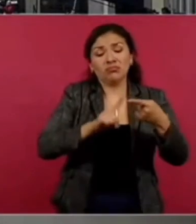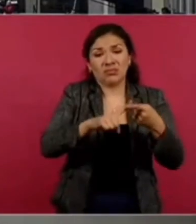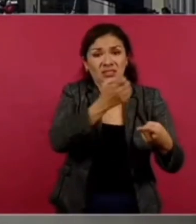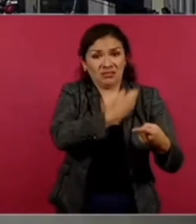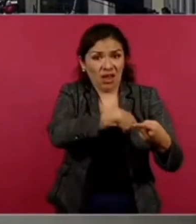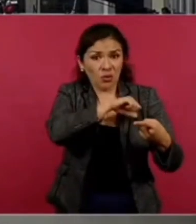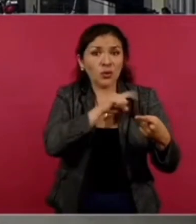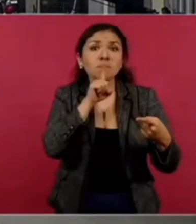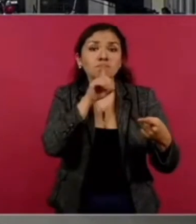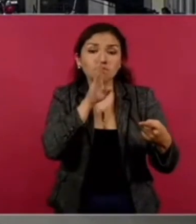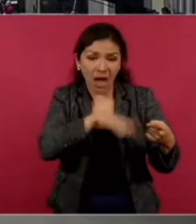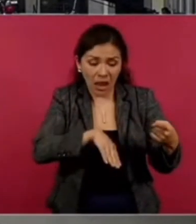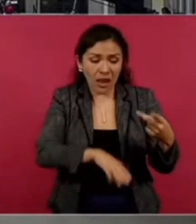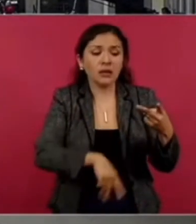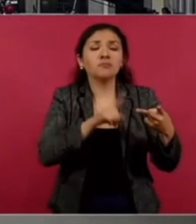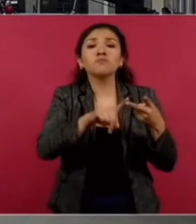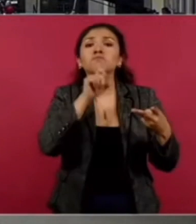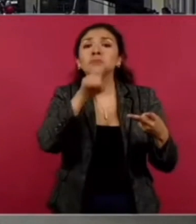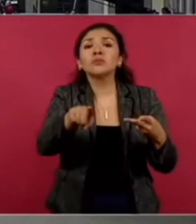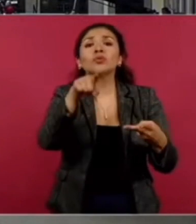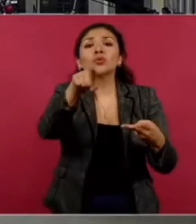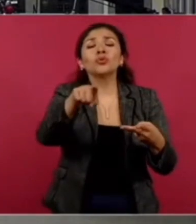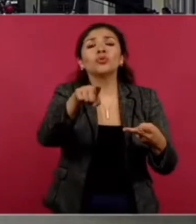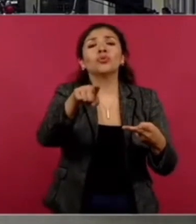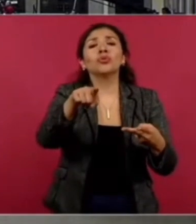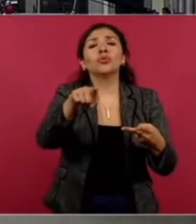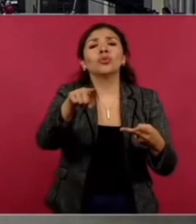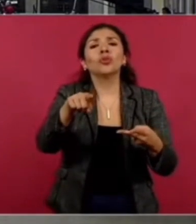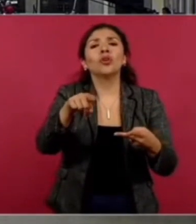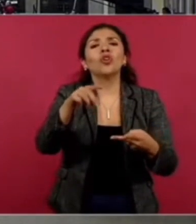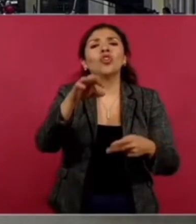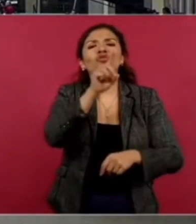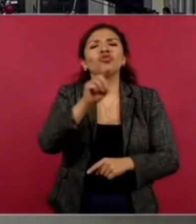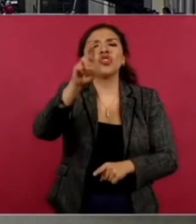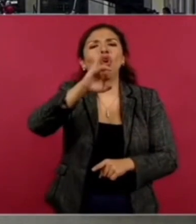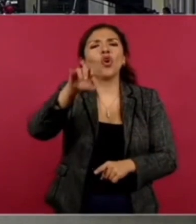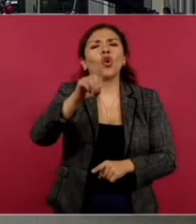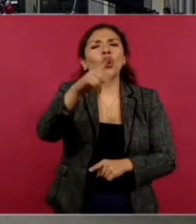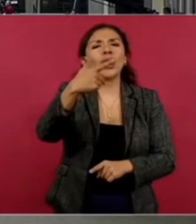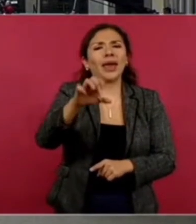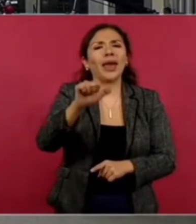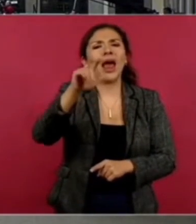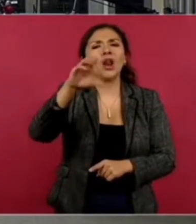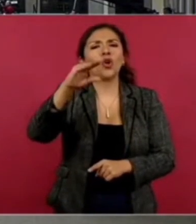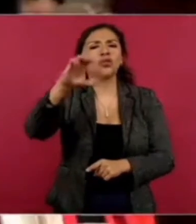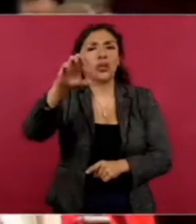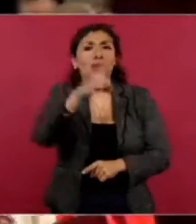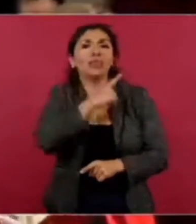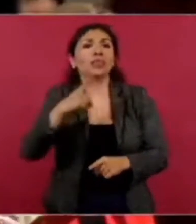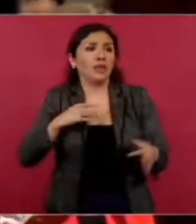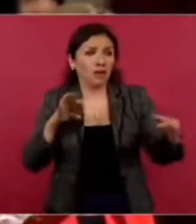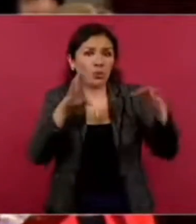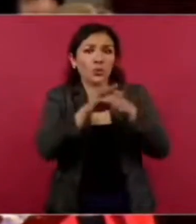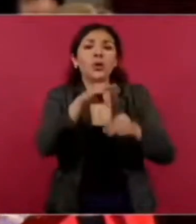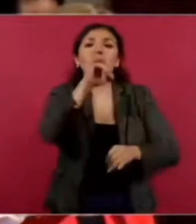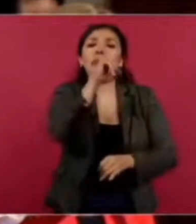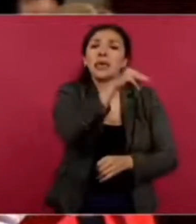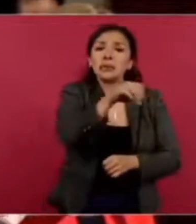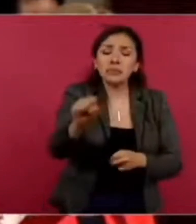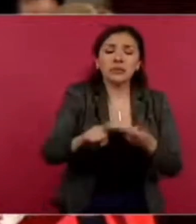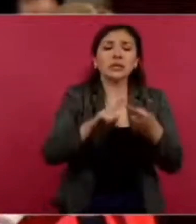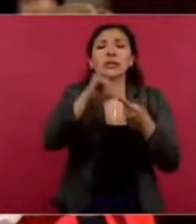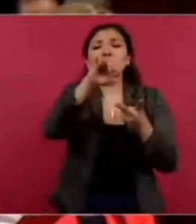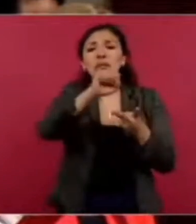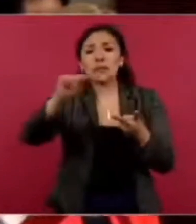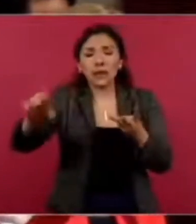está involucrada la Secretaría de Salud con el doctor Jorge Alcocer. Deberían de estar involucradas tanto el ISSSTE como el IMSS, además del